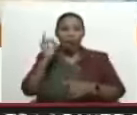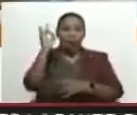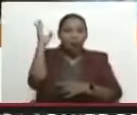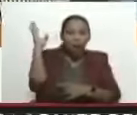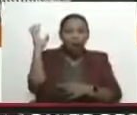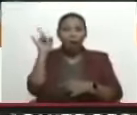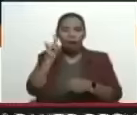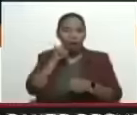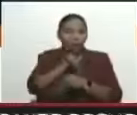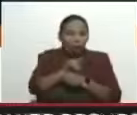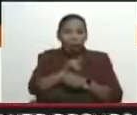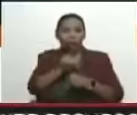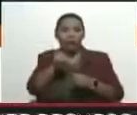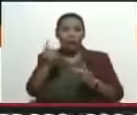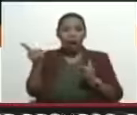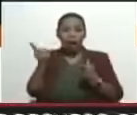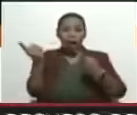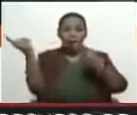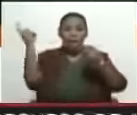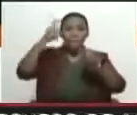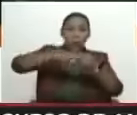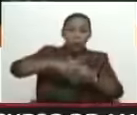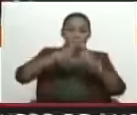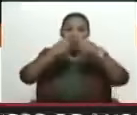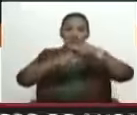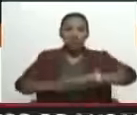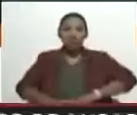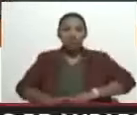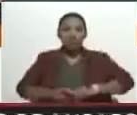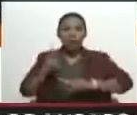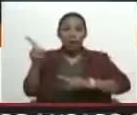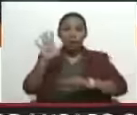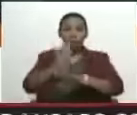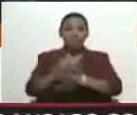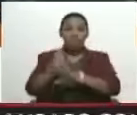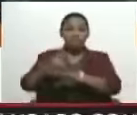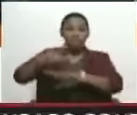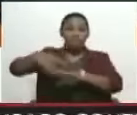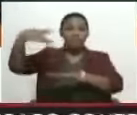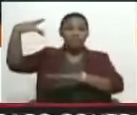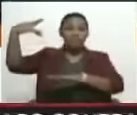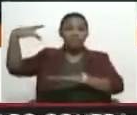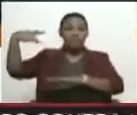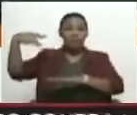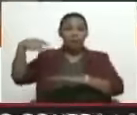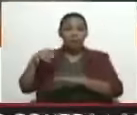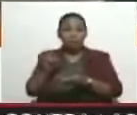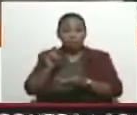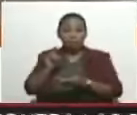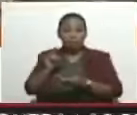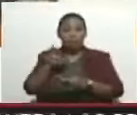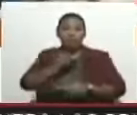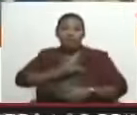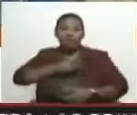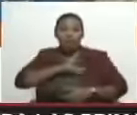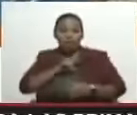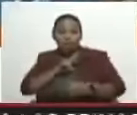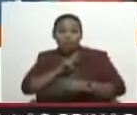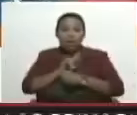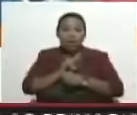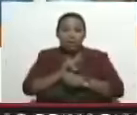de los amañamientos al registro electoral, y además se le acusa de delitos graves como la usurpación y el